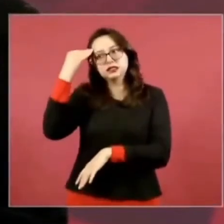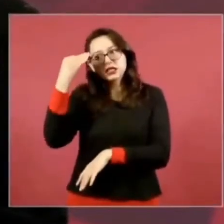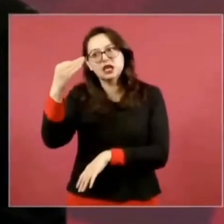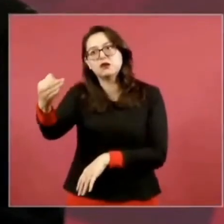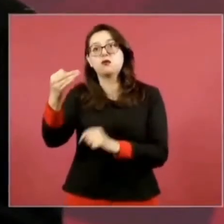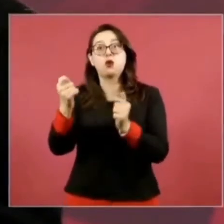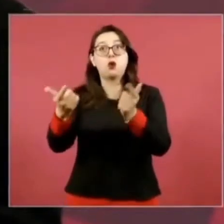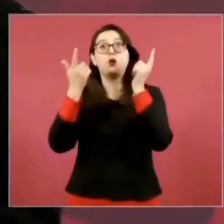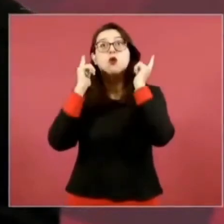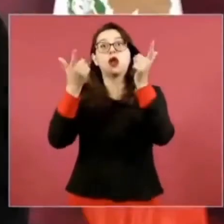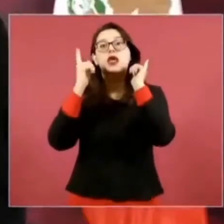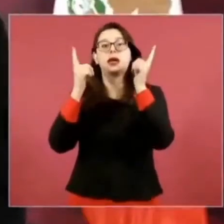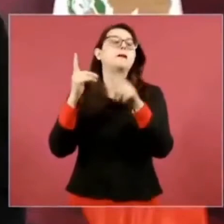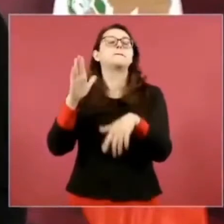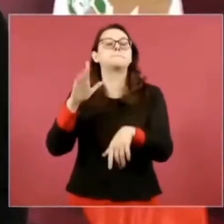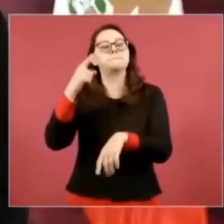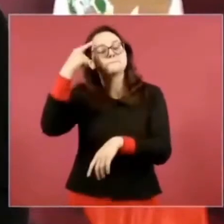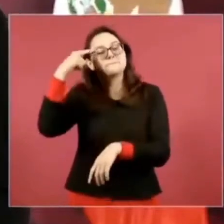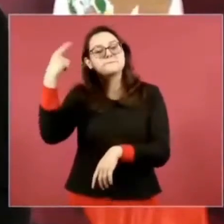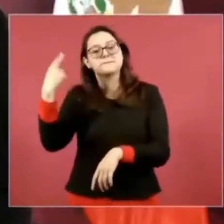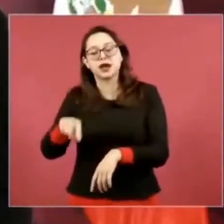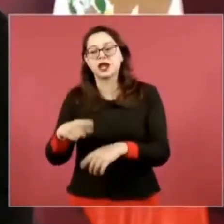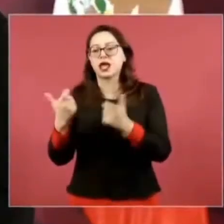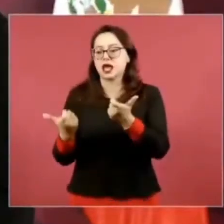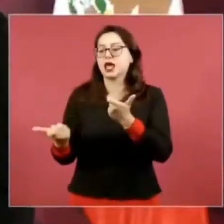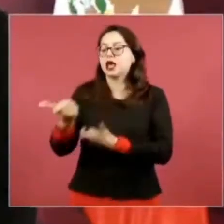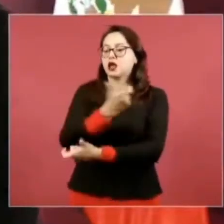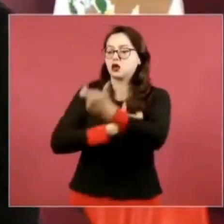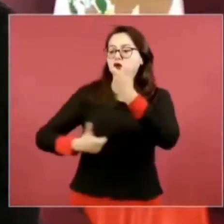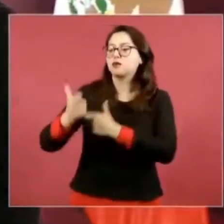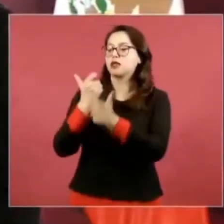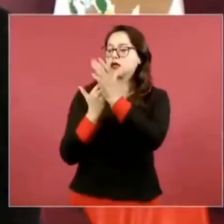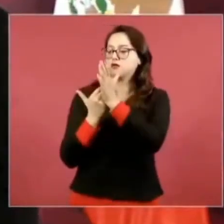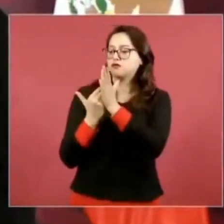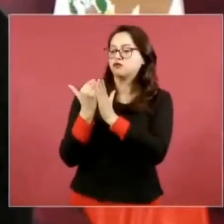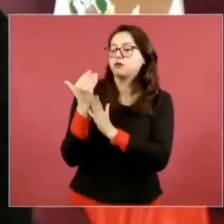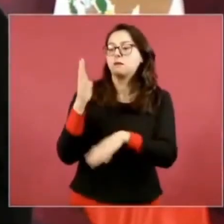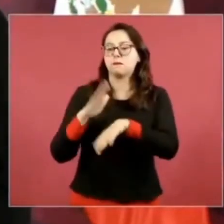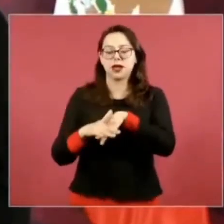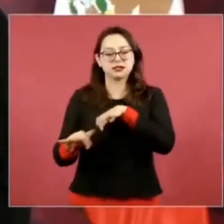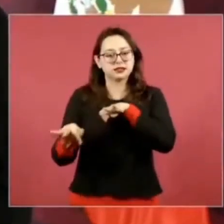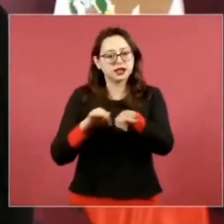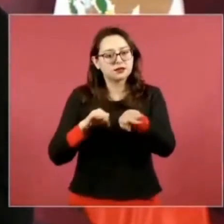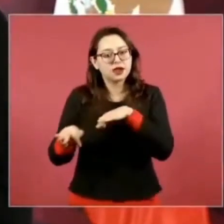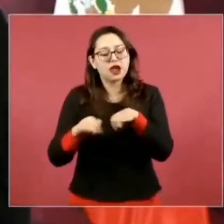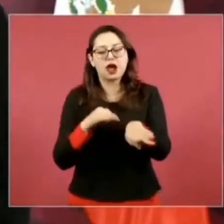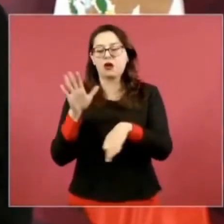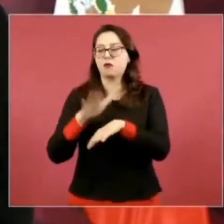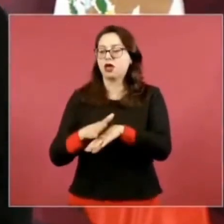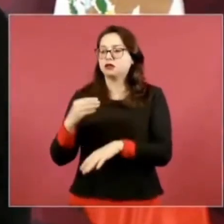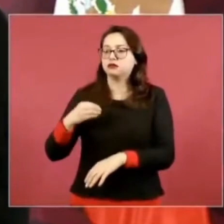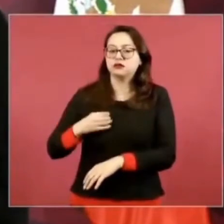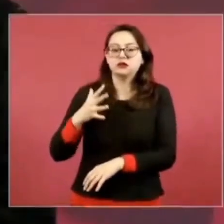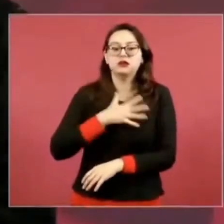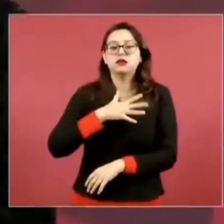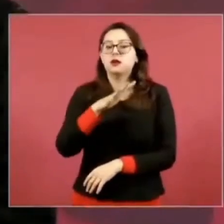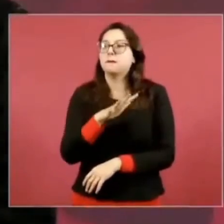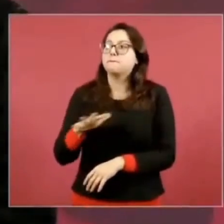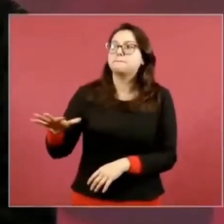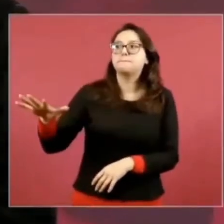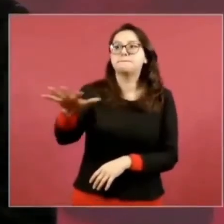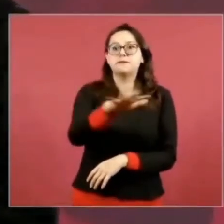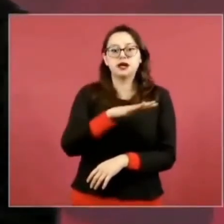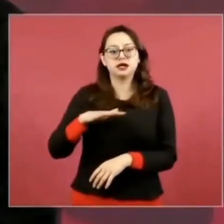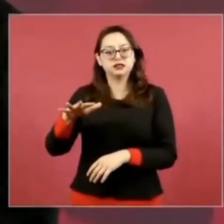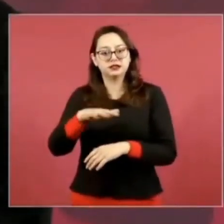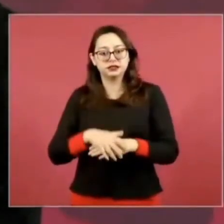para que siga habiendo crecimiento económico y empleos y bienestar.